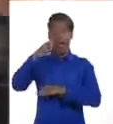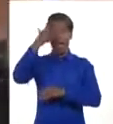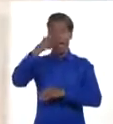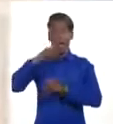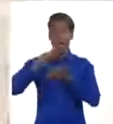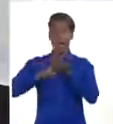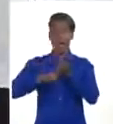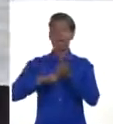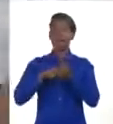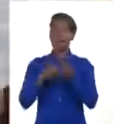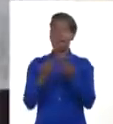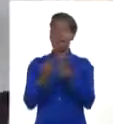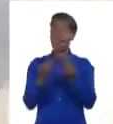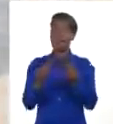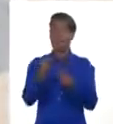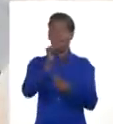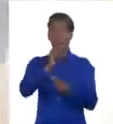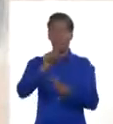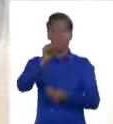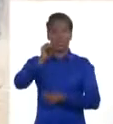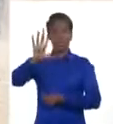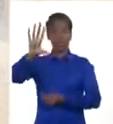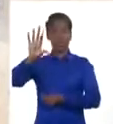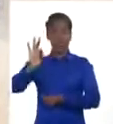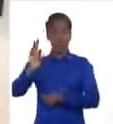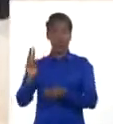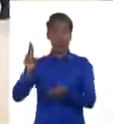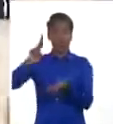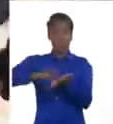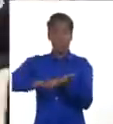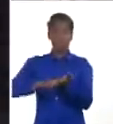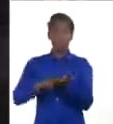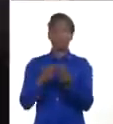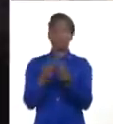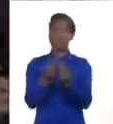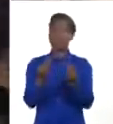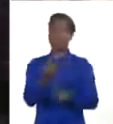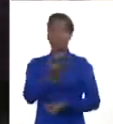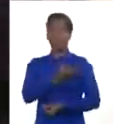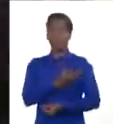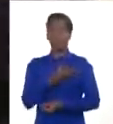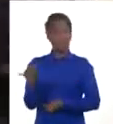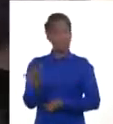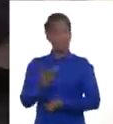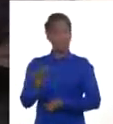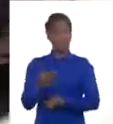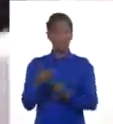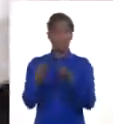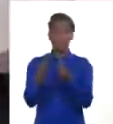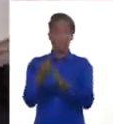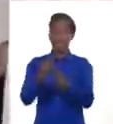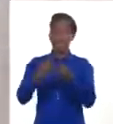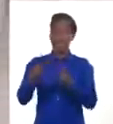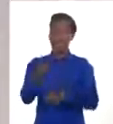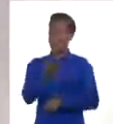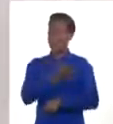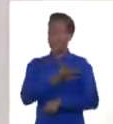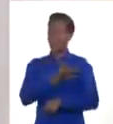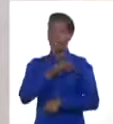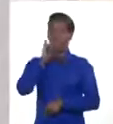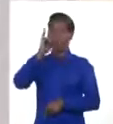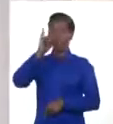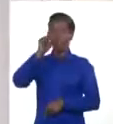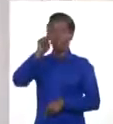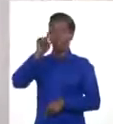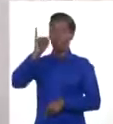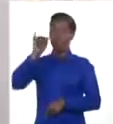Regalado a 150 cuadros y asociados. También otorgaron el sello especial José Ramírez Cruz a 162